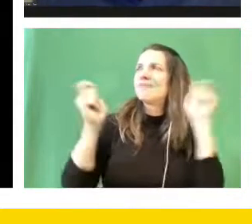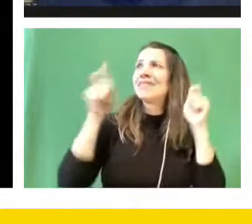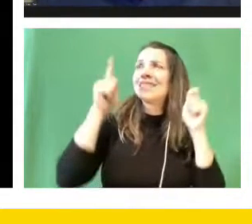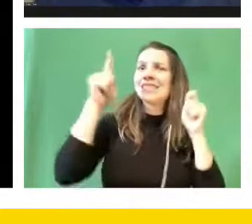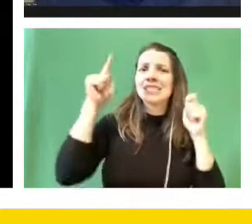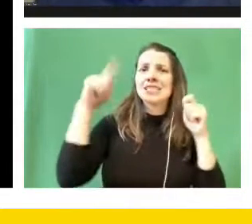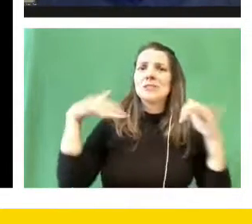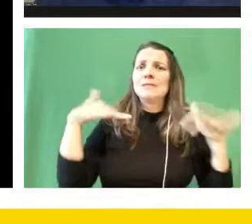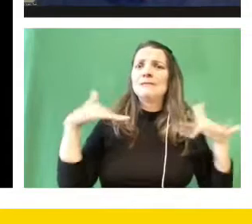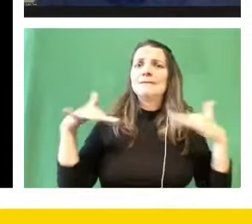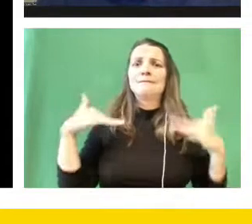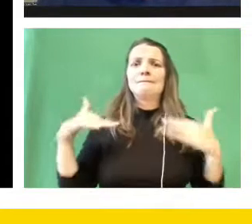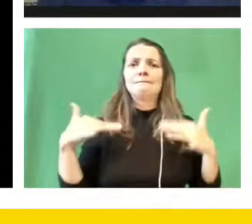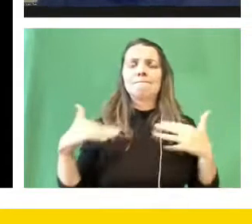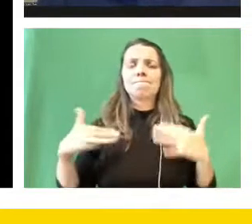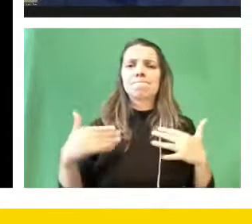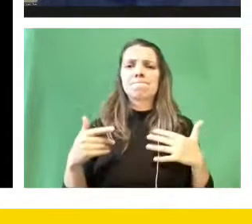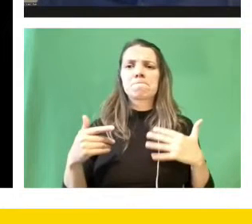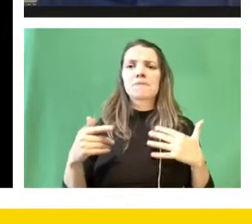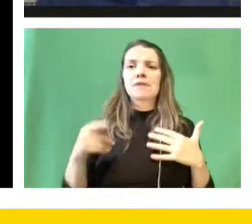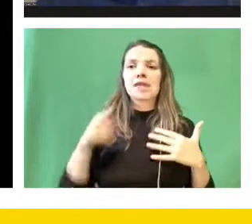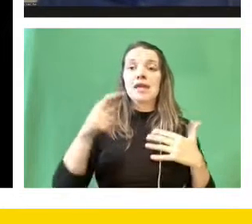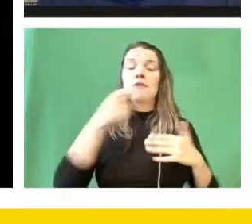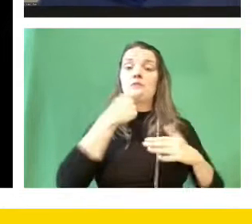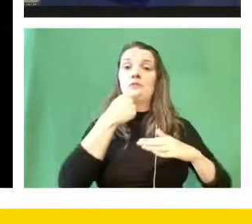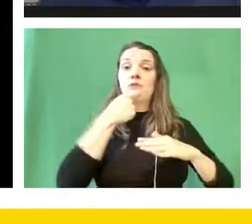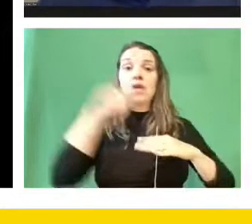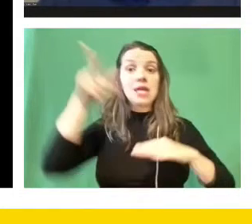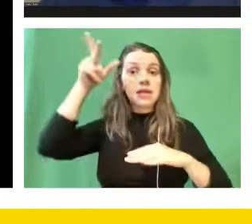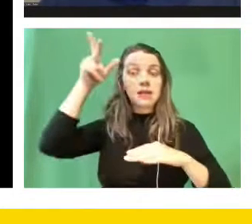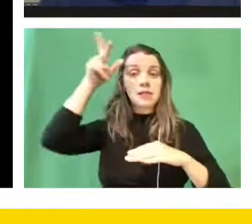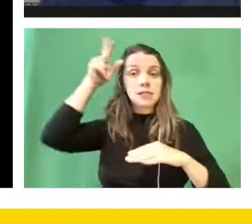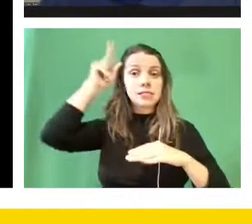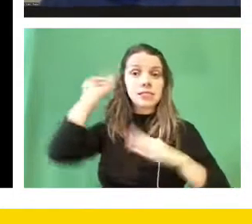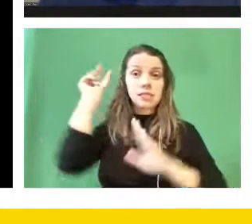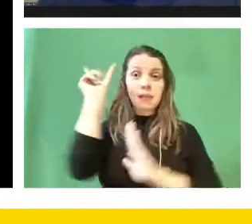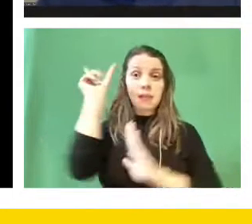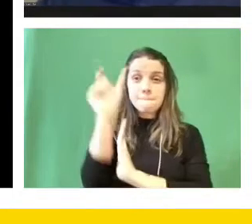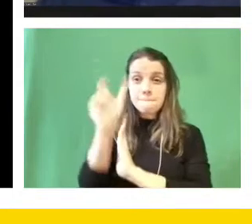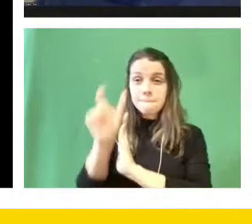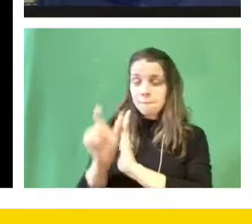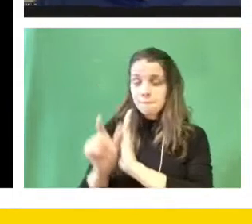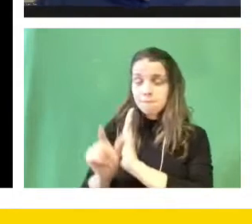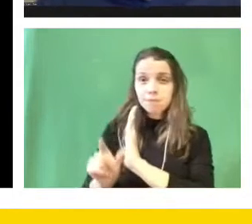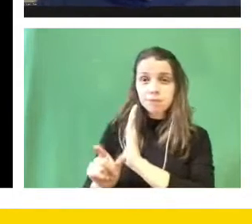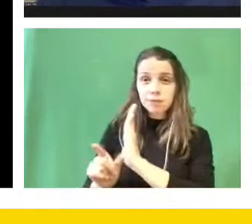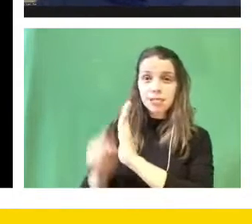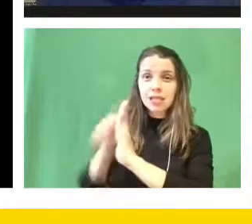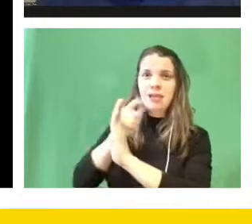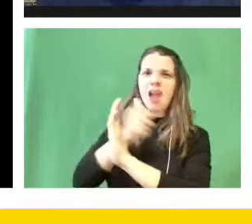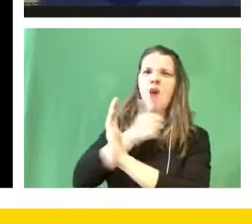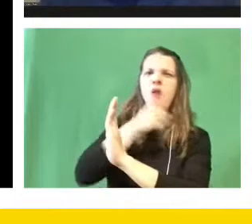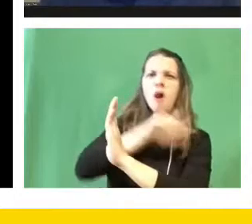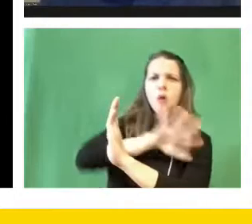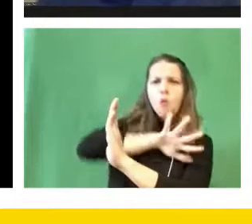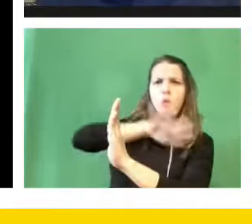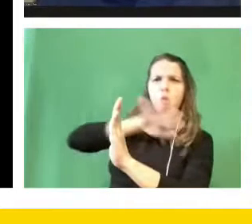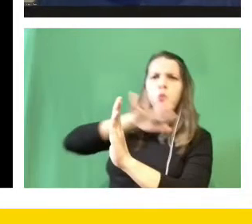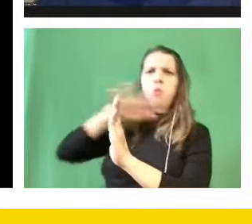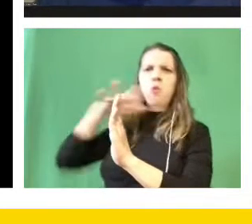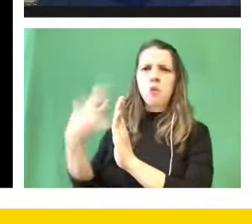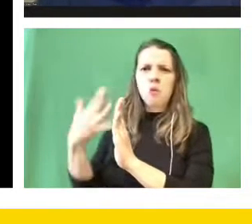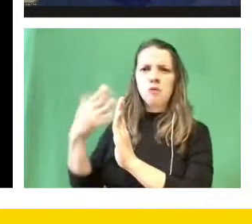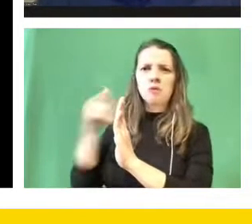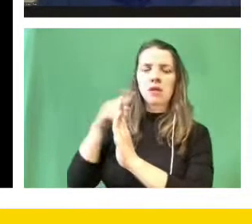estamos constantemente amenazados por, en el fondo, por los terremotos y por los tsunamis, que son efectos de ellos. Tenemos